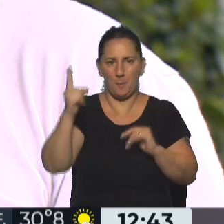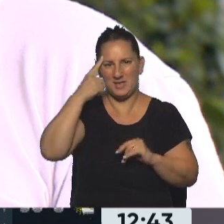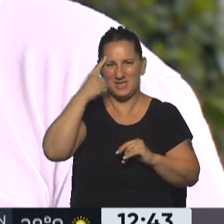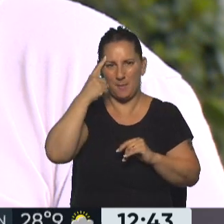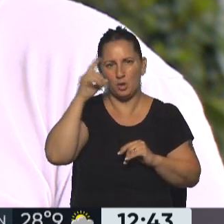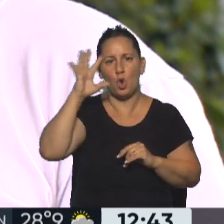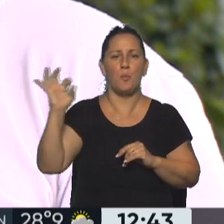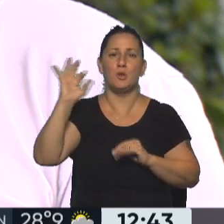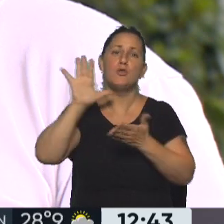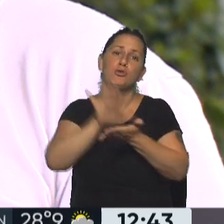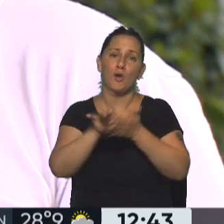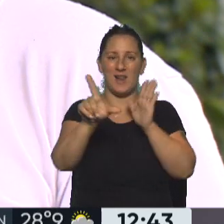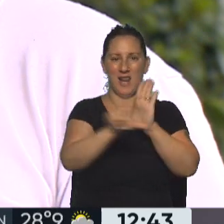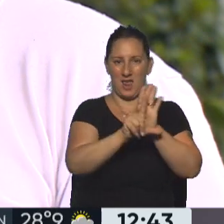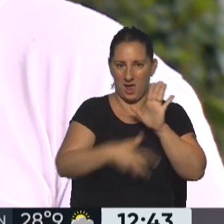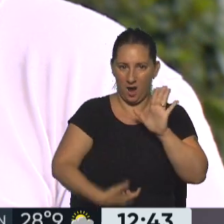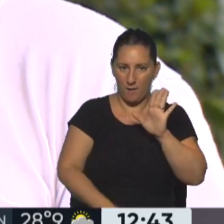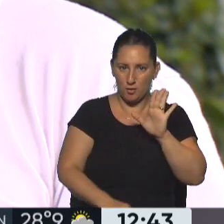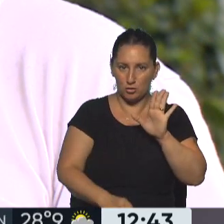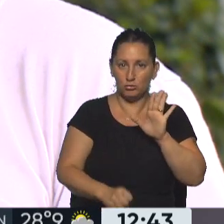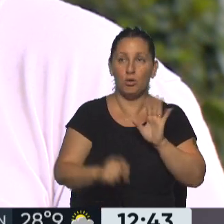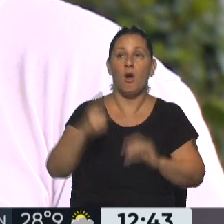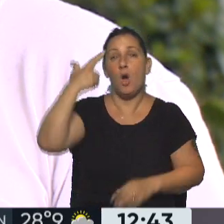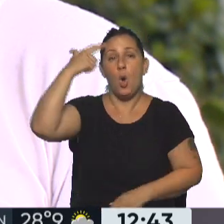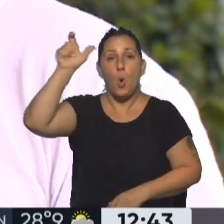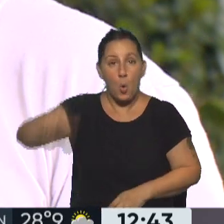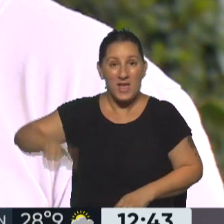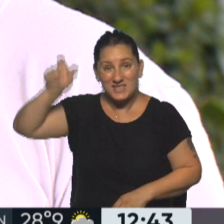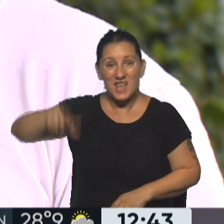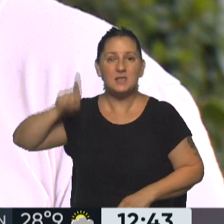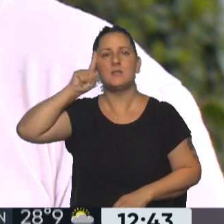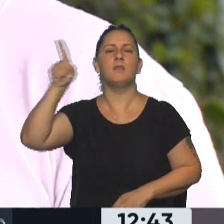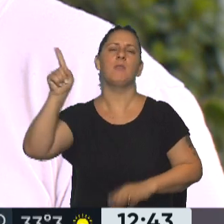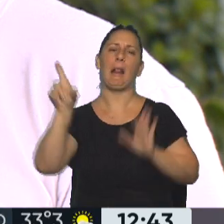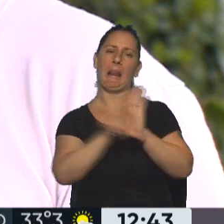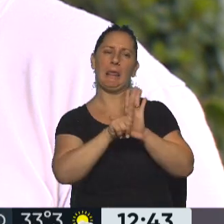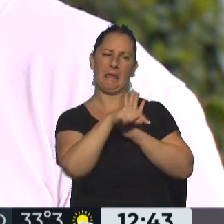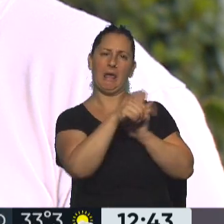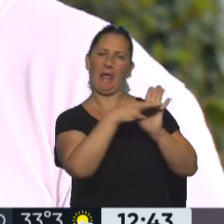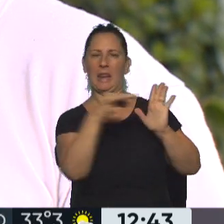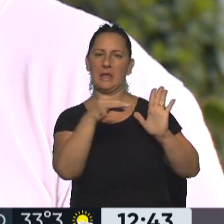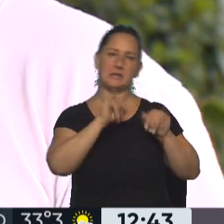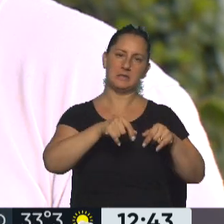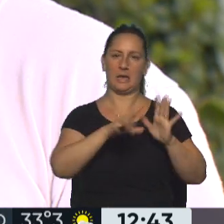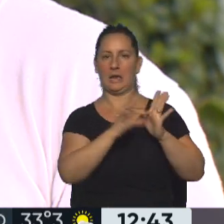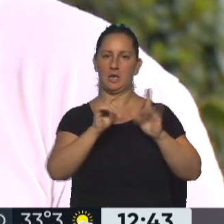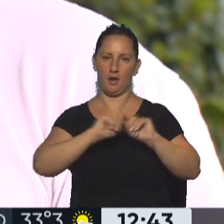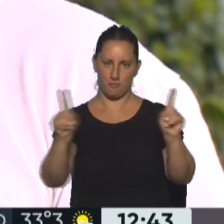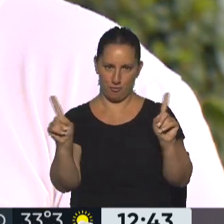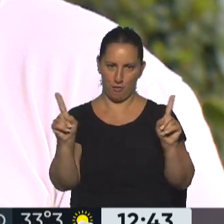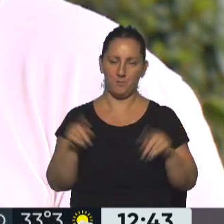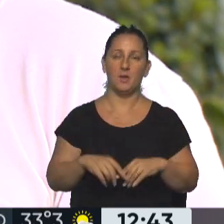a la ley del aborto este eligen que que ley aplicar y que ley no pero presumen